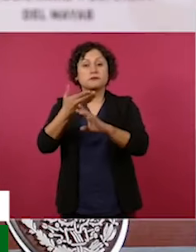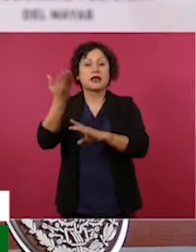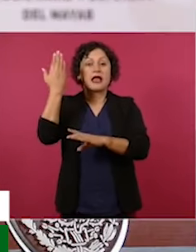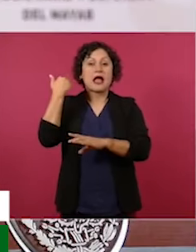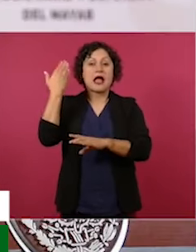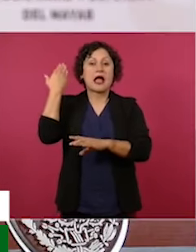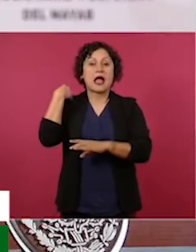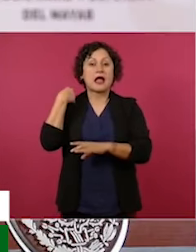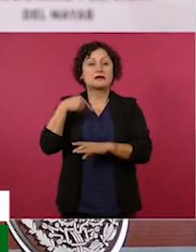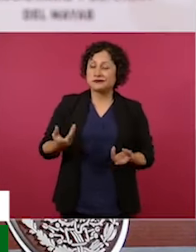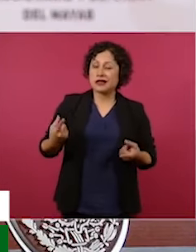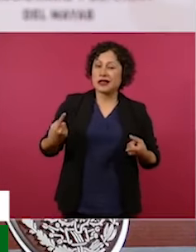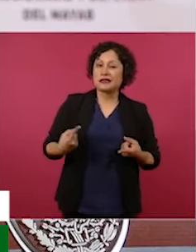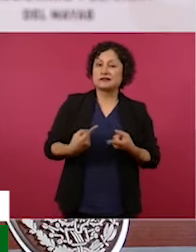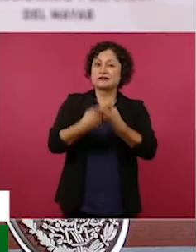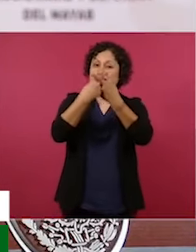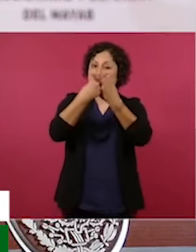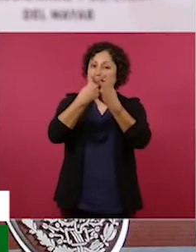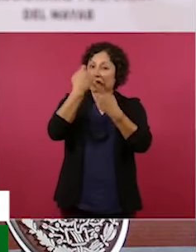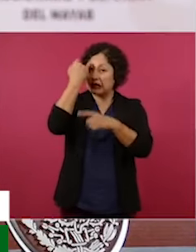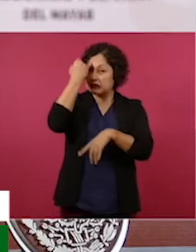simpatizan pues con